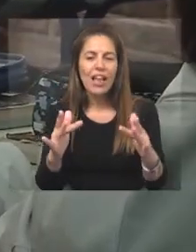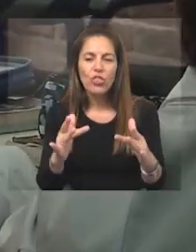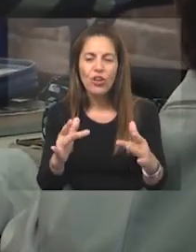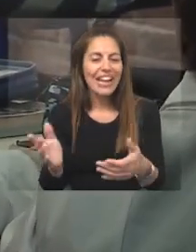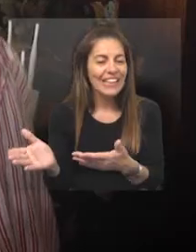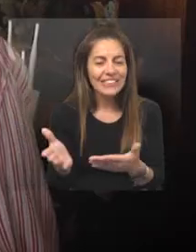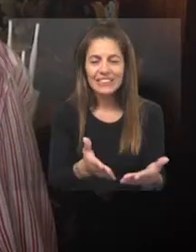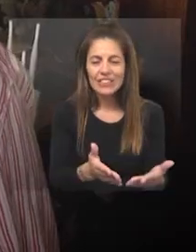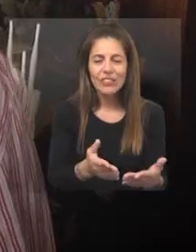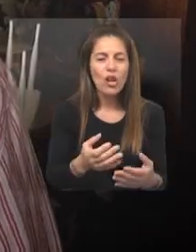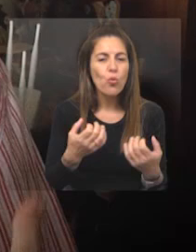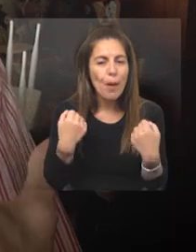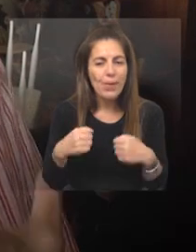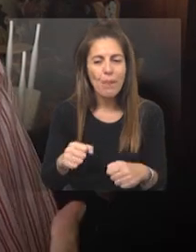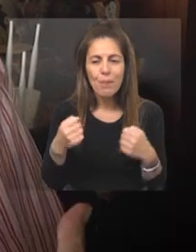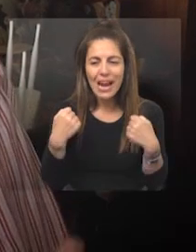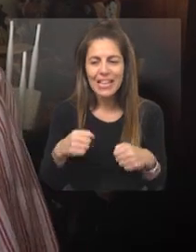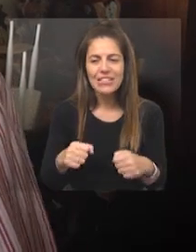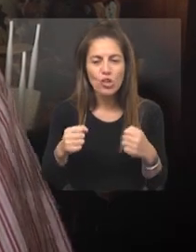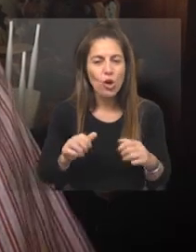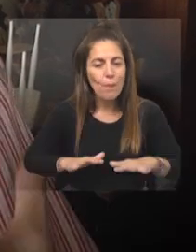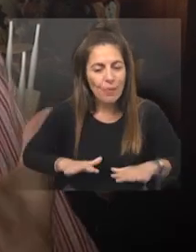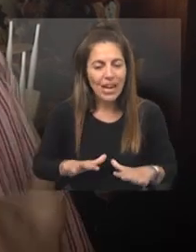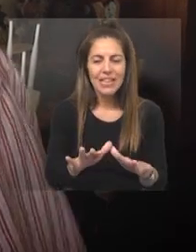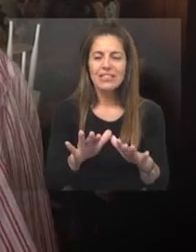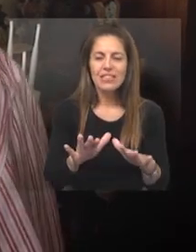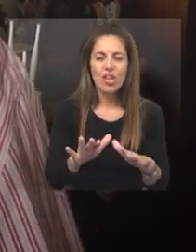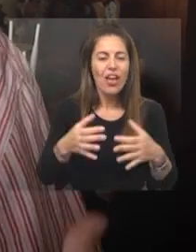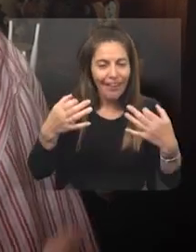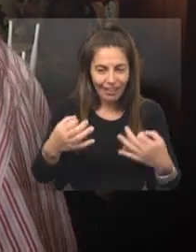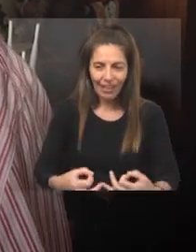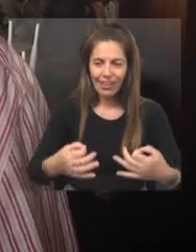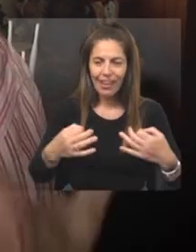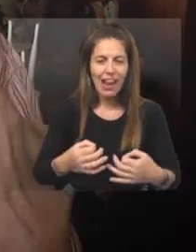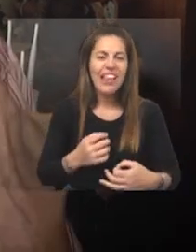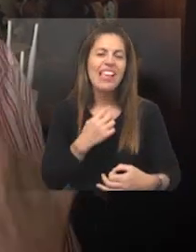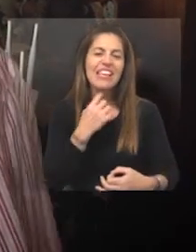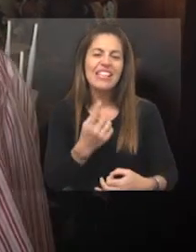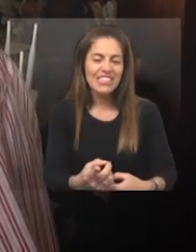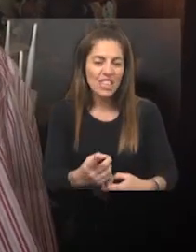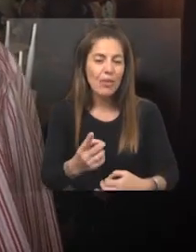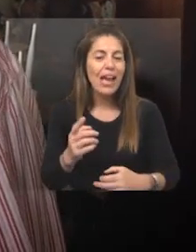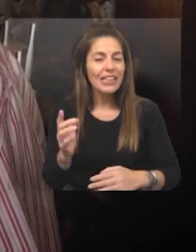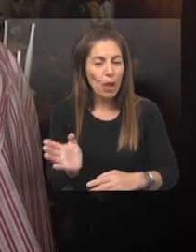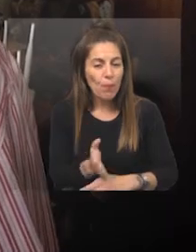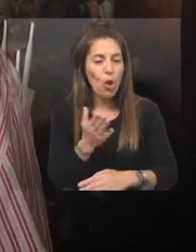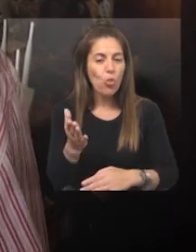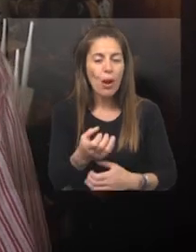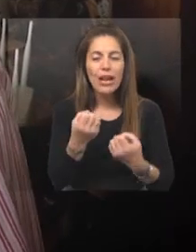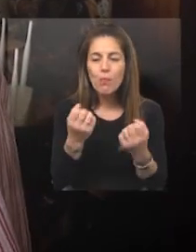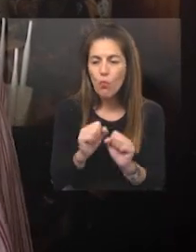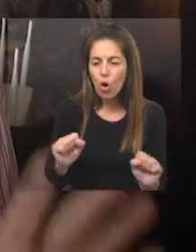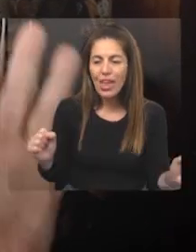reciban un entrenamiento y un adiestramiento real útil y productivo para